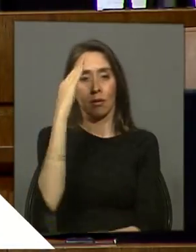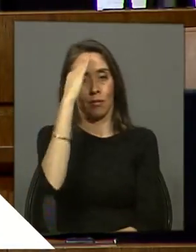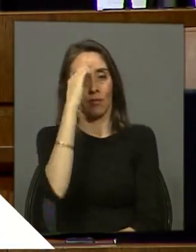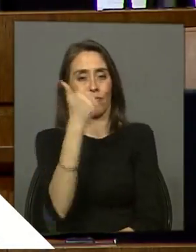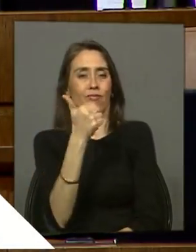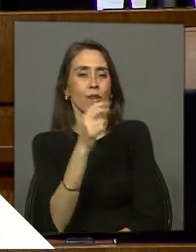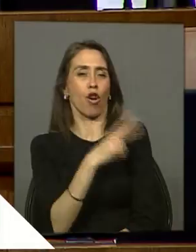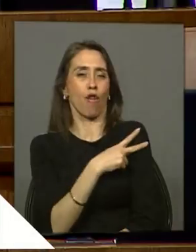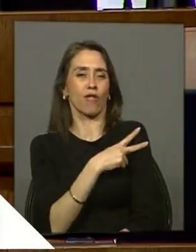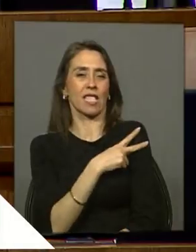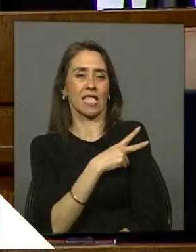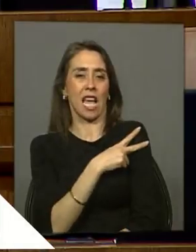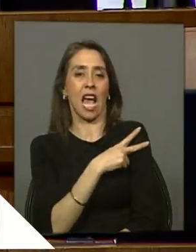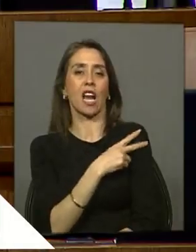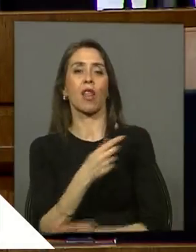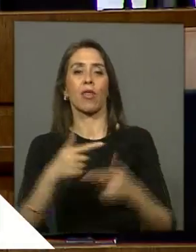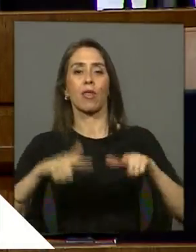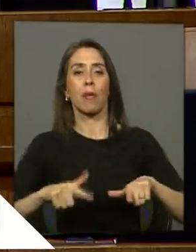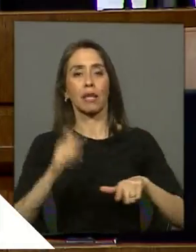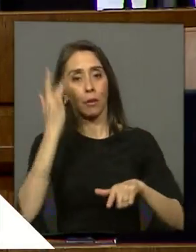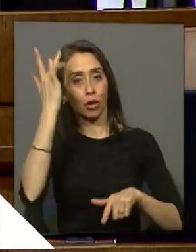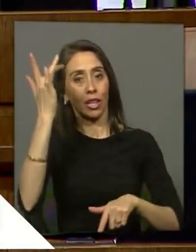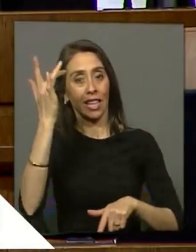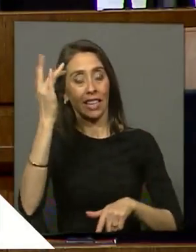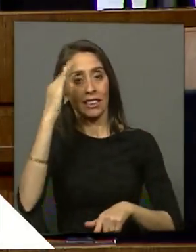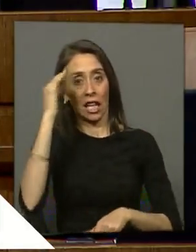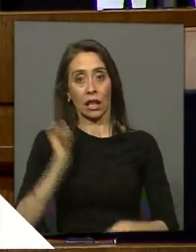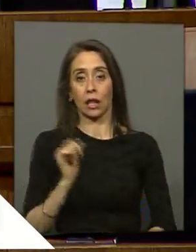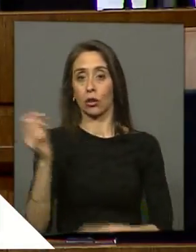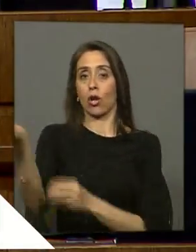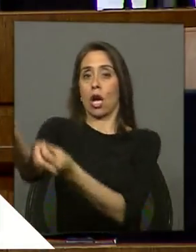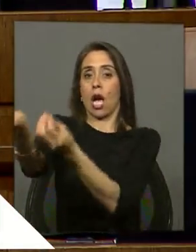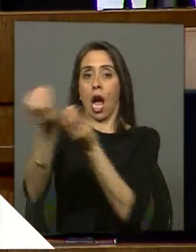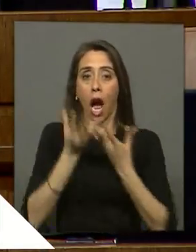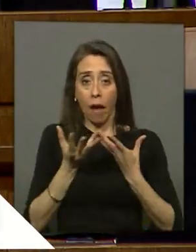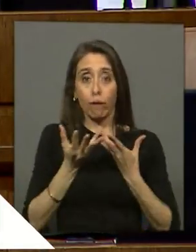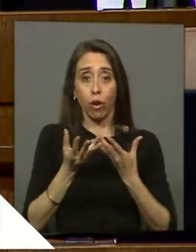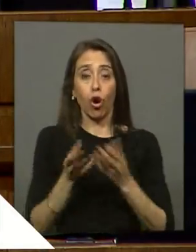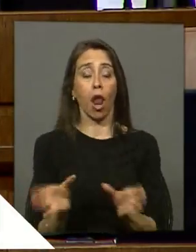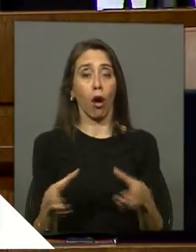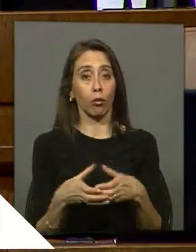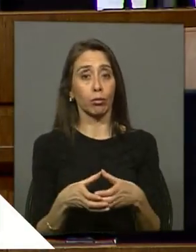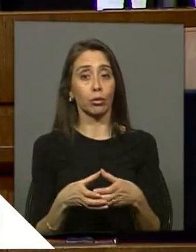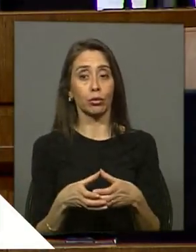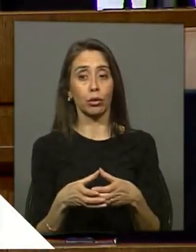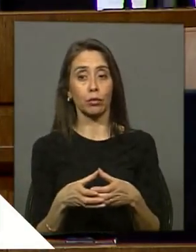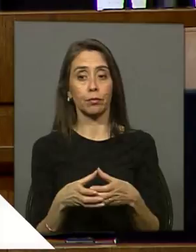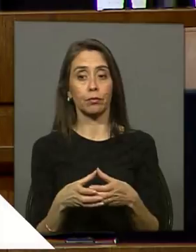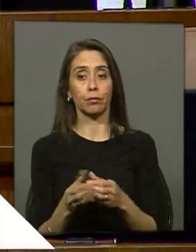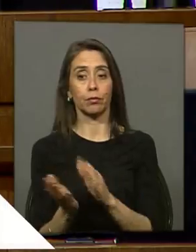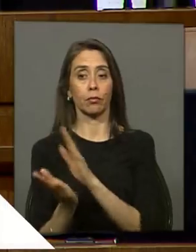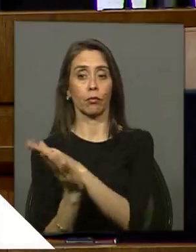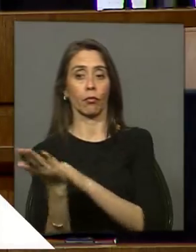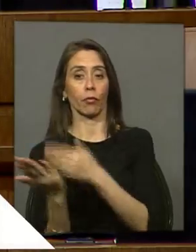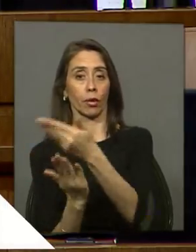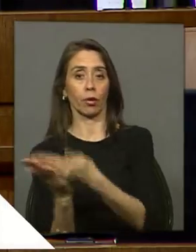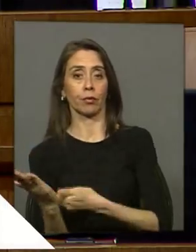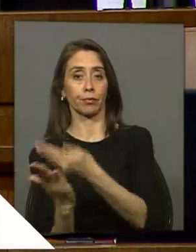de inteligencia del ejército y nos señaló expresamente nos mostró incluso